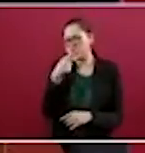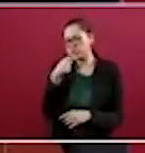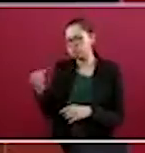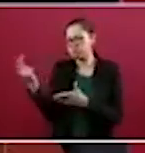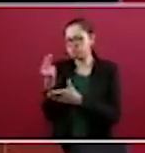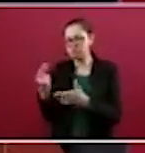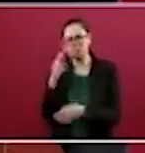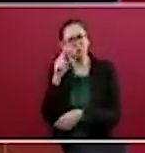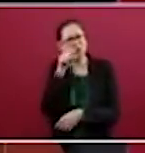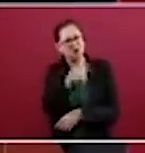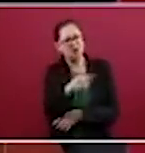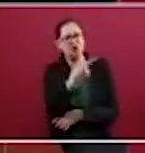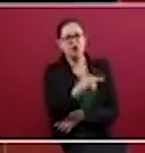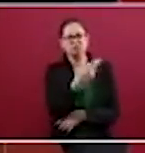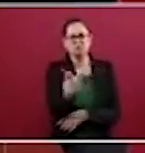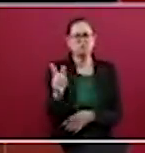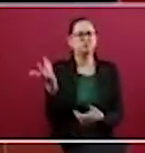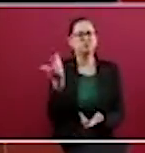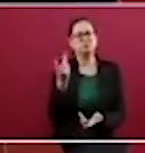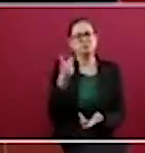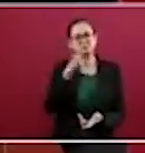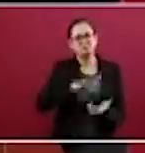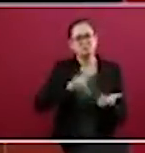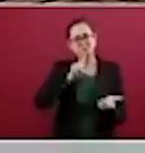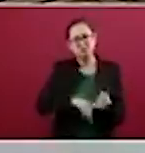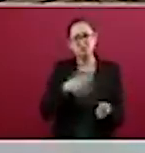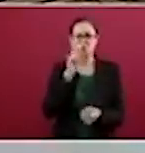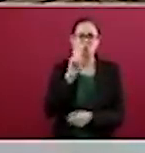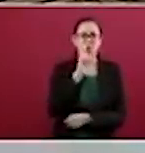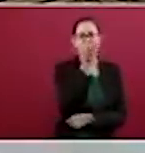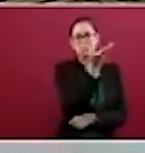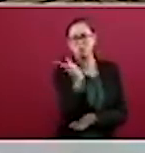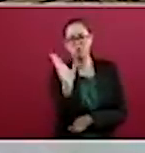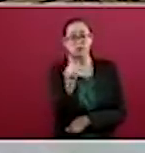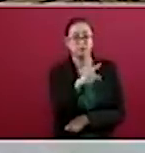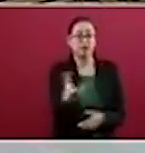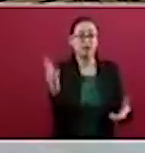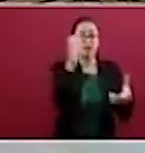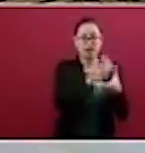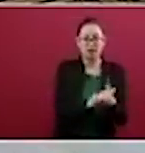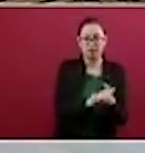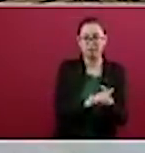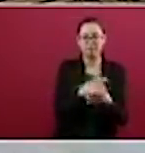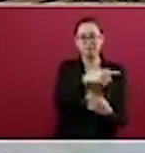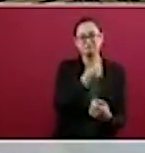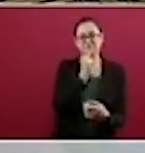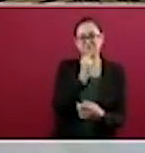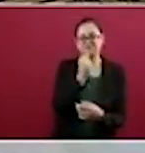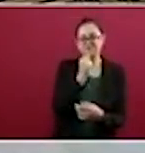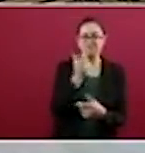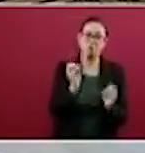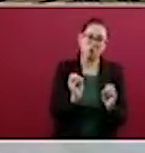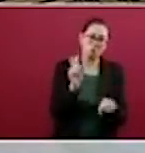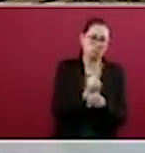en uno de los bebederos de la bohemia artística y literaria de la época, estando casada con el auxiliar policiaco